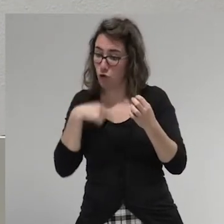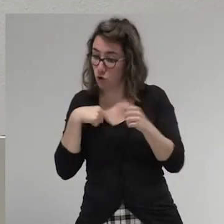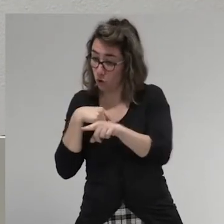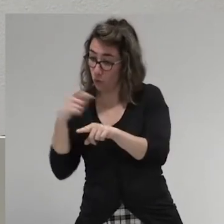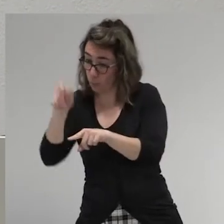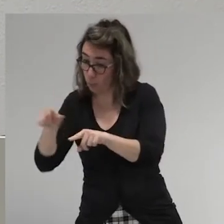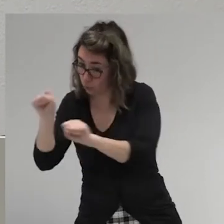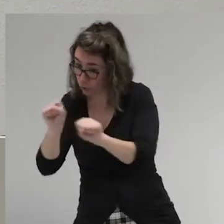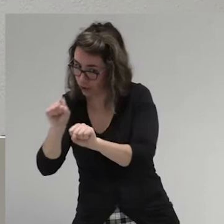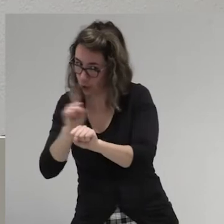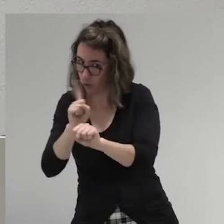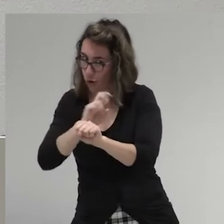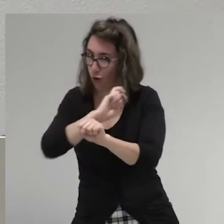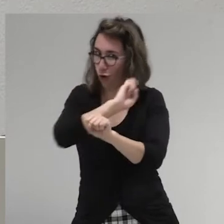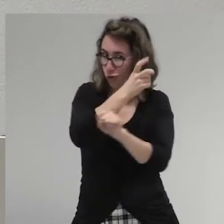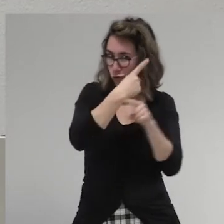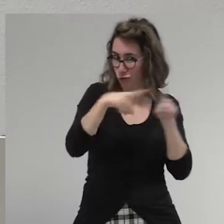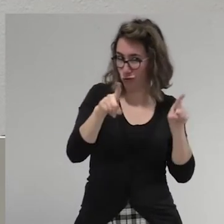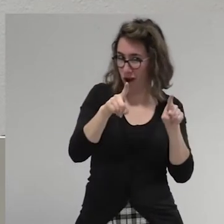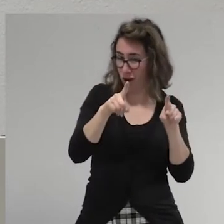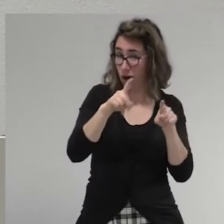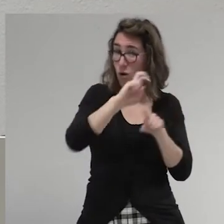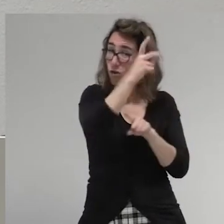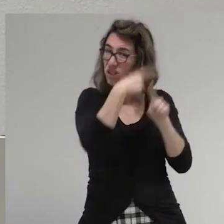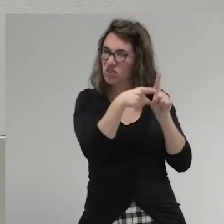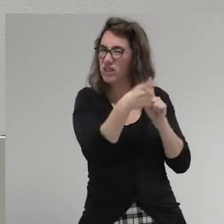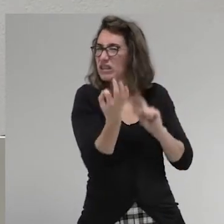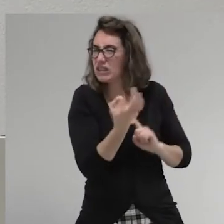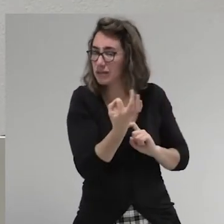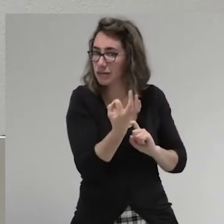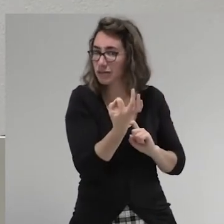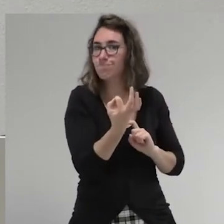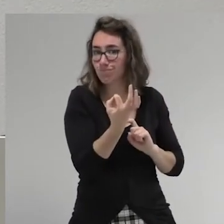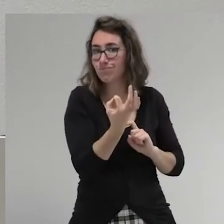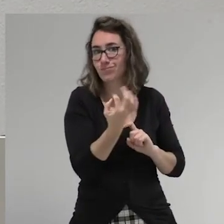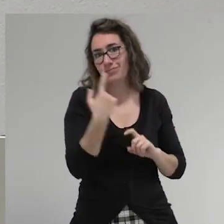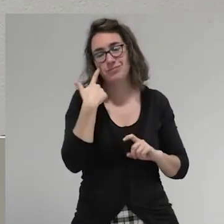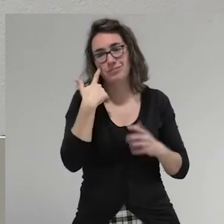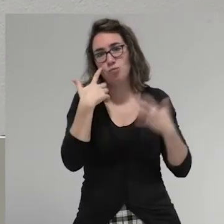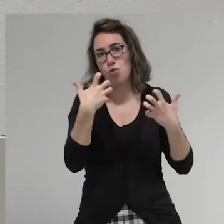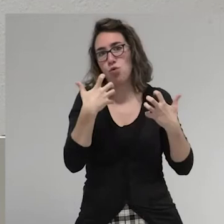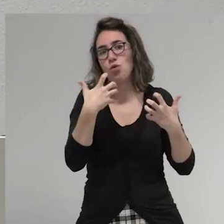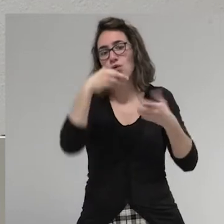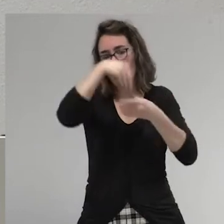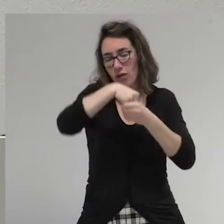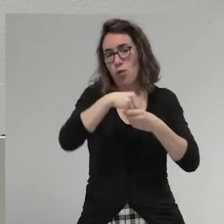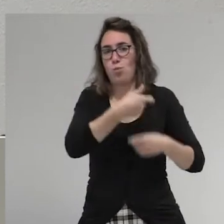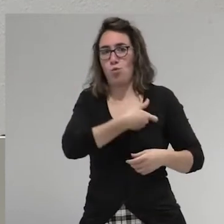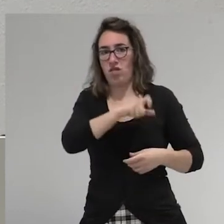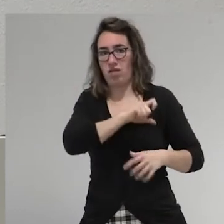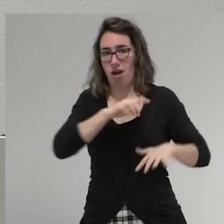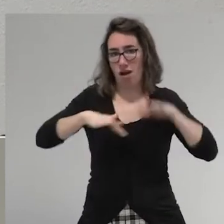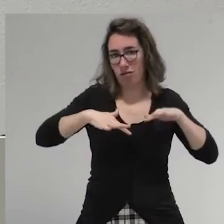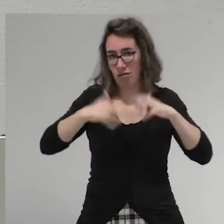finalmente protege. Y lo que finalmente protege, en realidad, se puede ver en la acción y la función policial. Es decir,